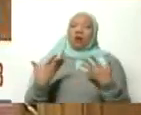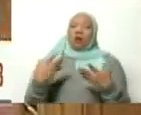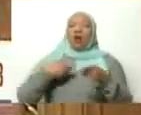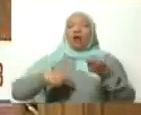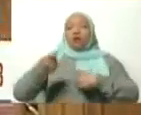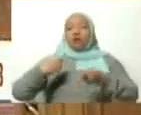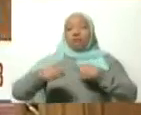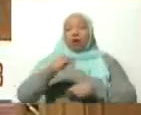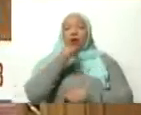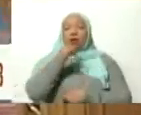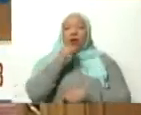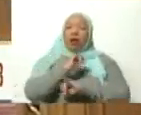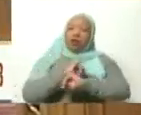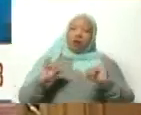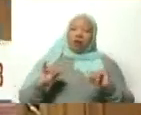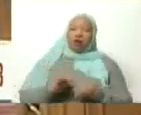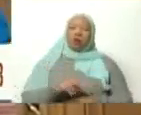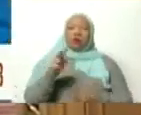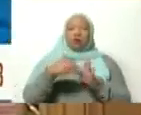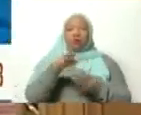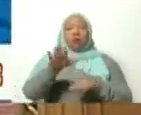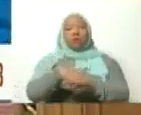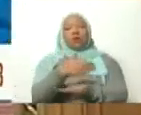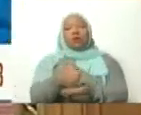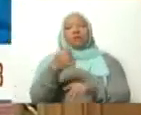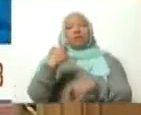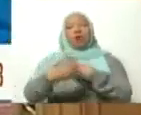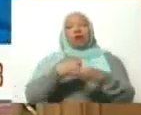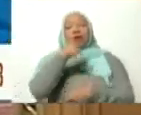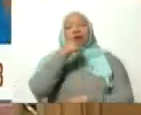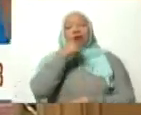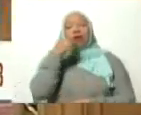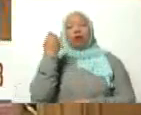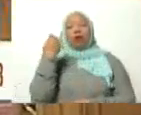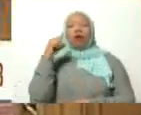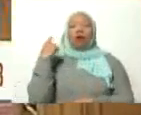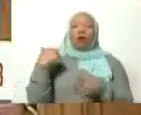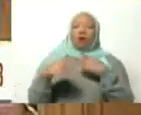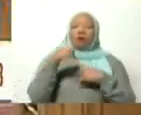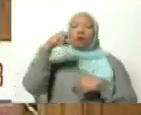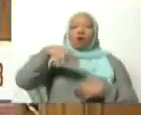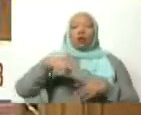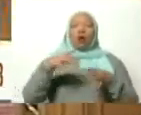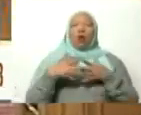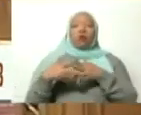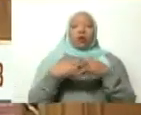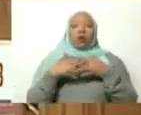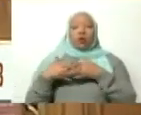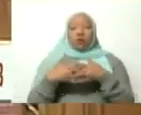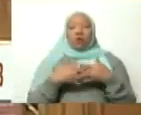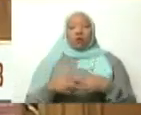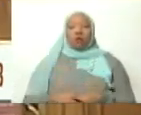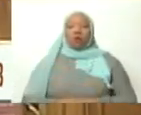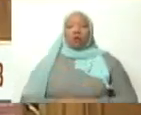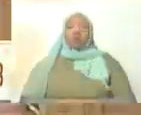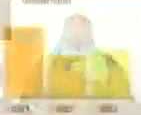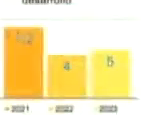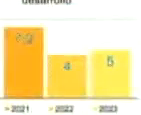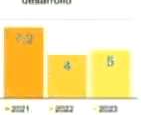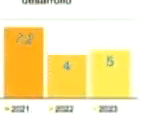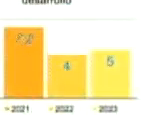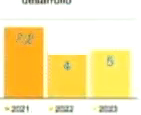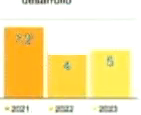económica. Lo ven allí, los principales bloques hegemónicos, Estados Unidos, con proyección